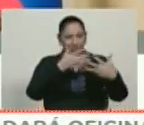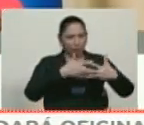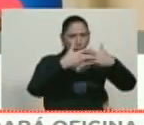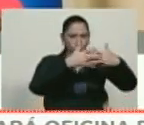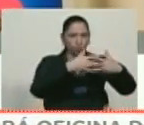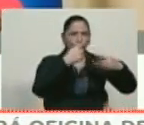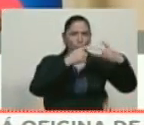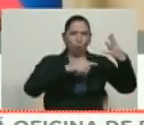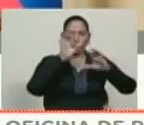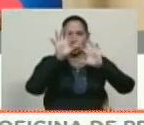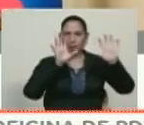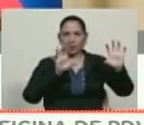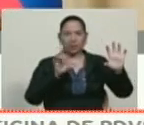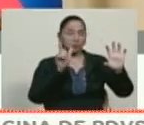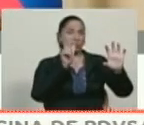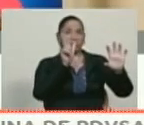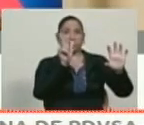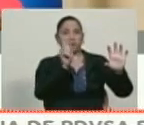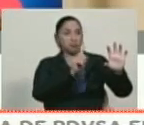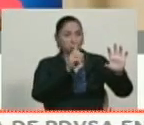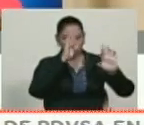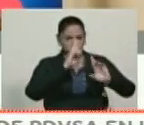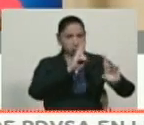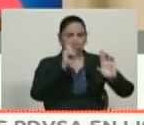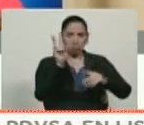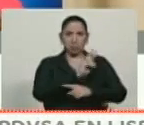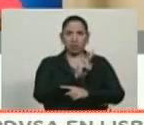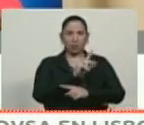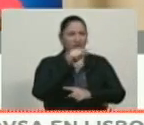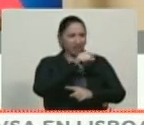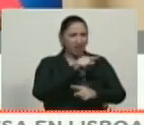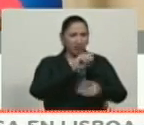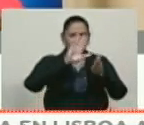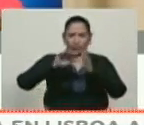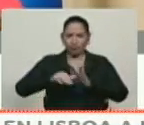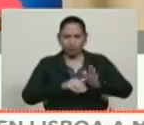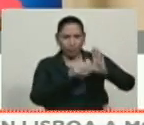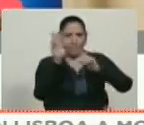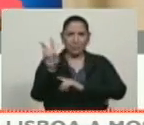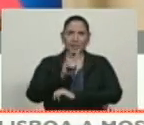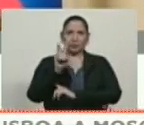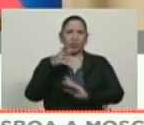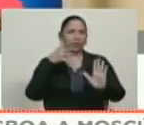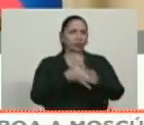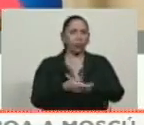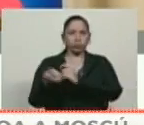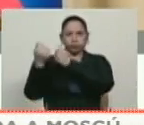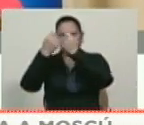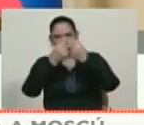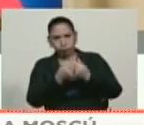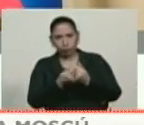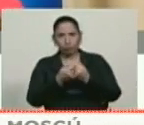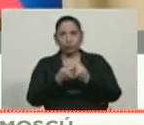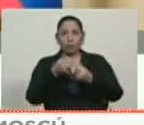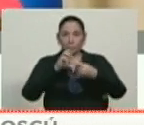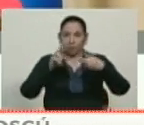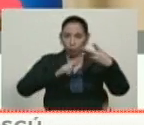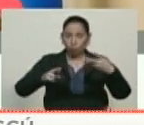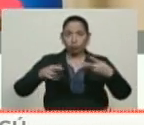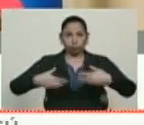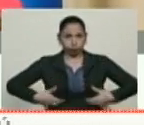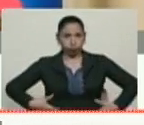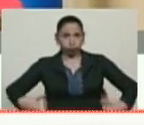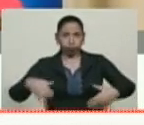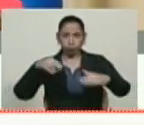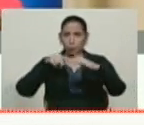otros países intolerantes que están despojando a Venezuela de sus activos, de sus recursos financieros,